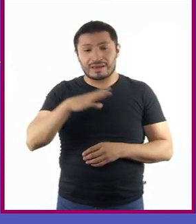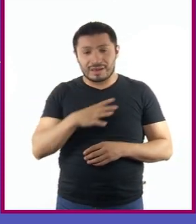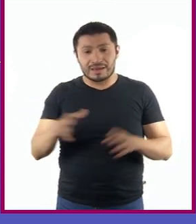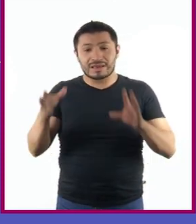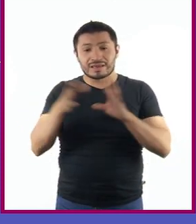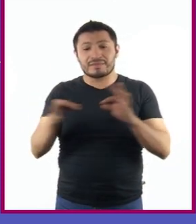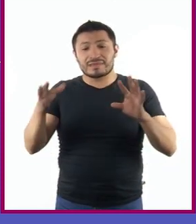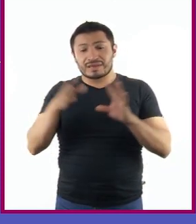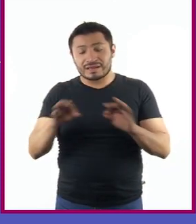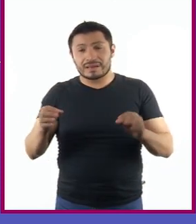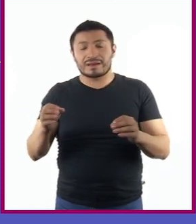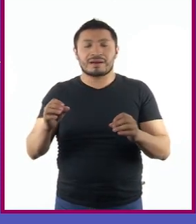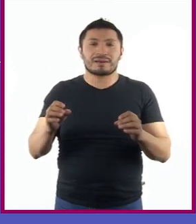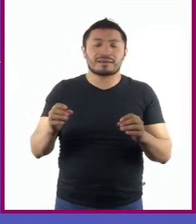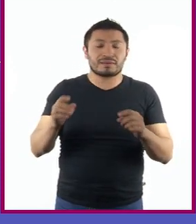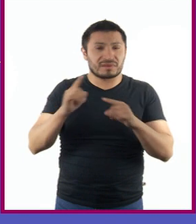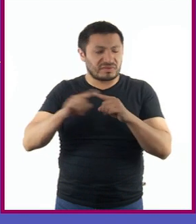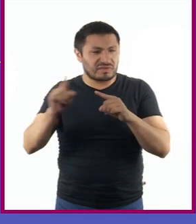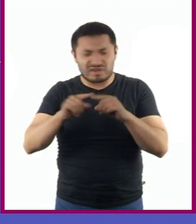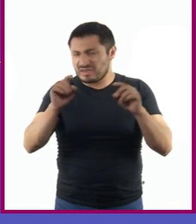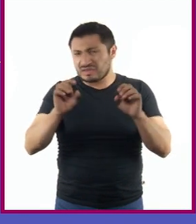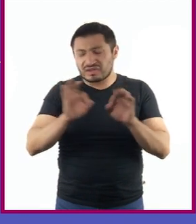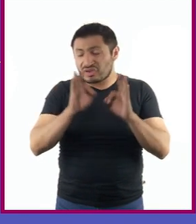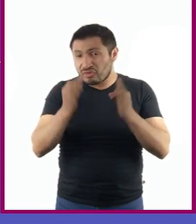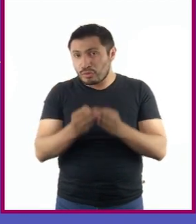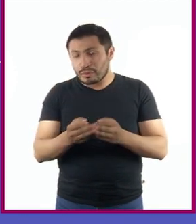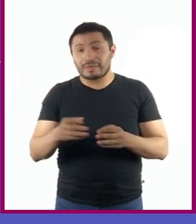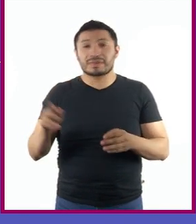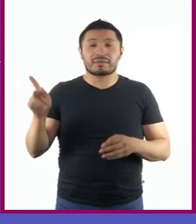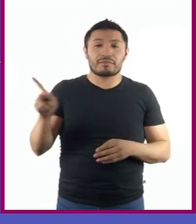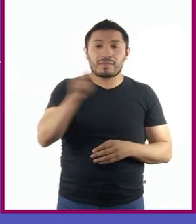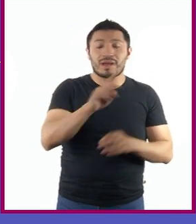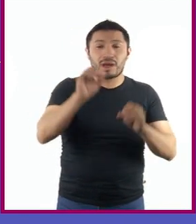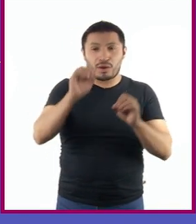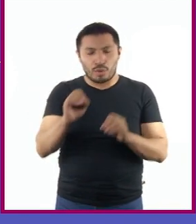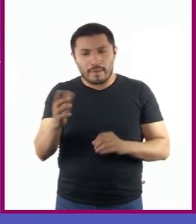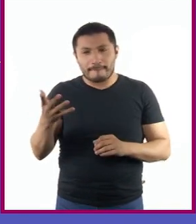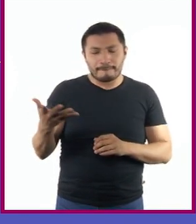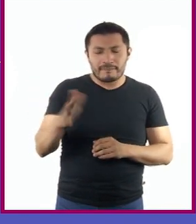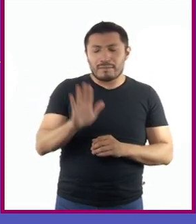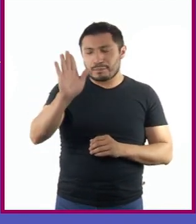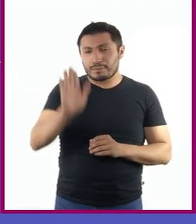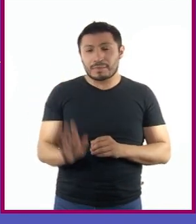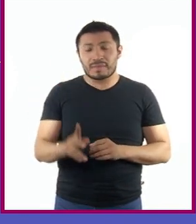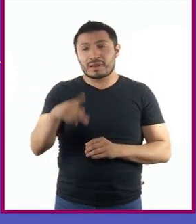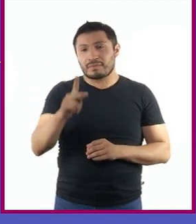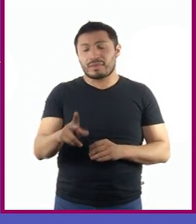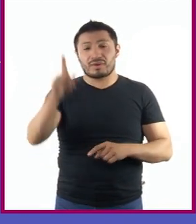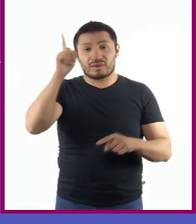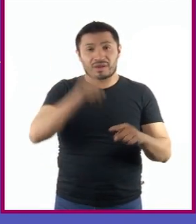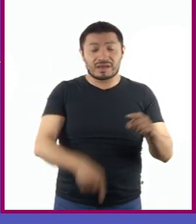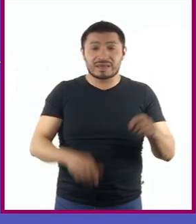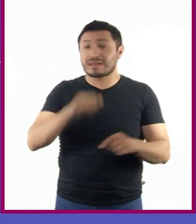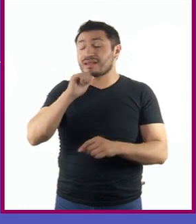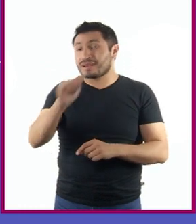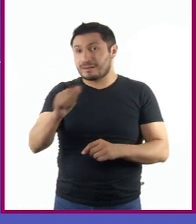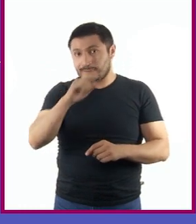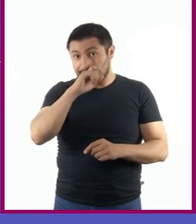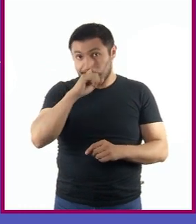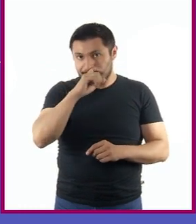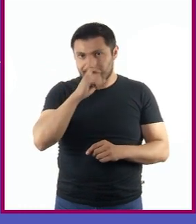por similitud o semejanza, pero tiene la ventaja de no anular la diferencia entre ambos polos de la